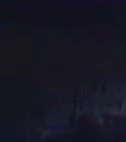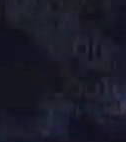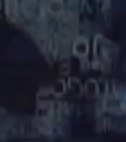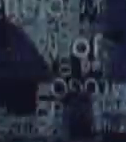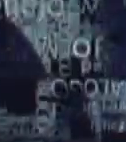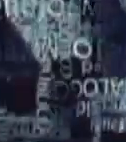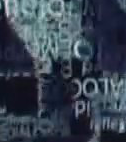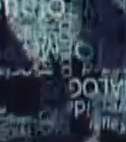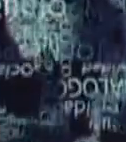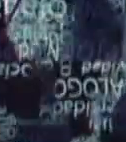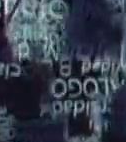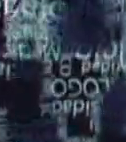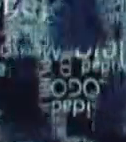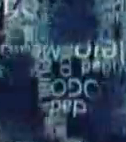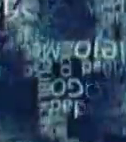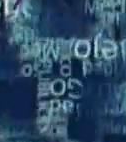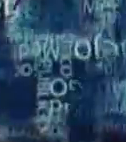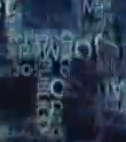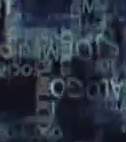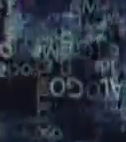este miércoles 22 horas.